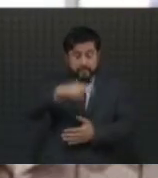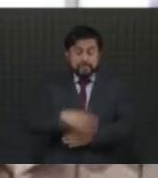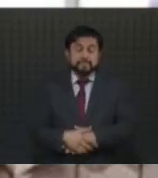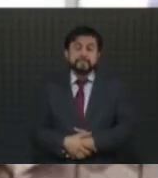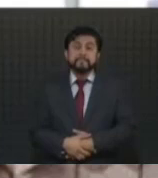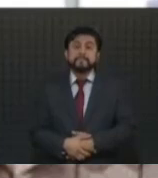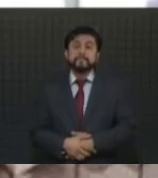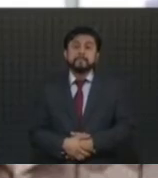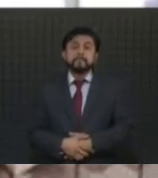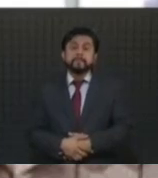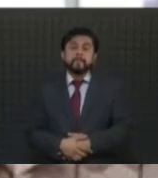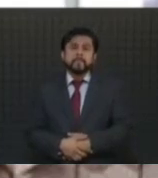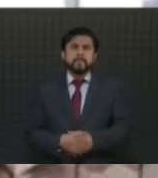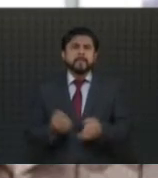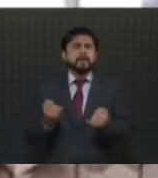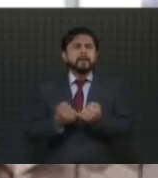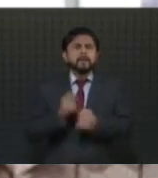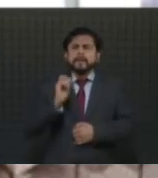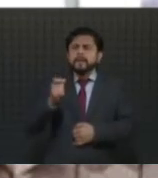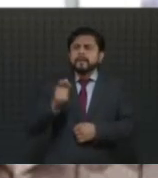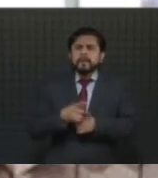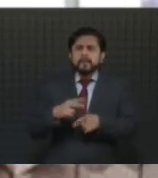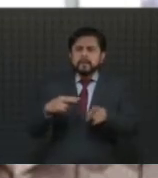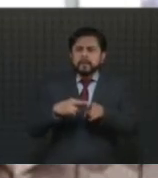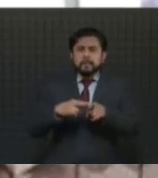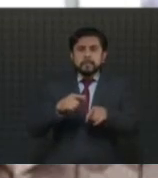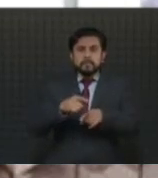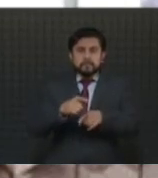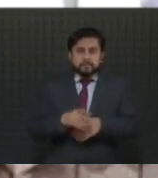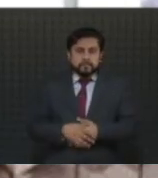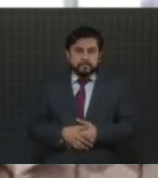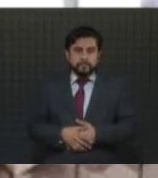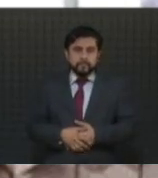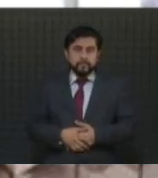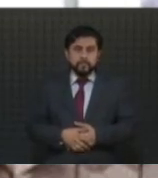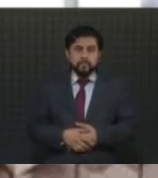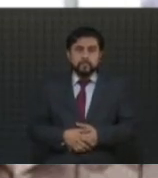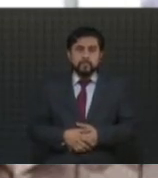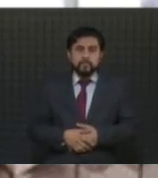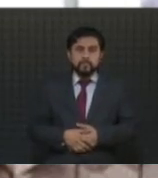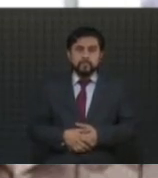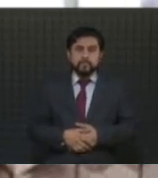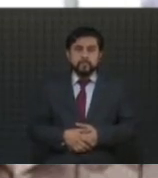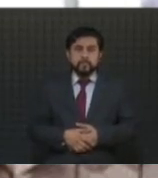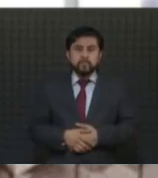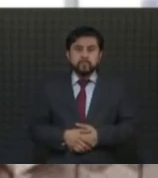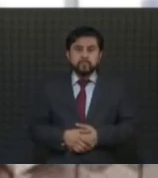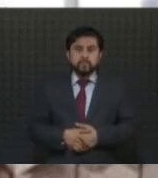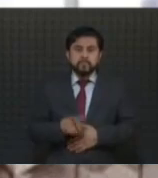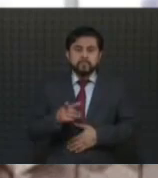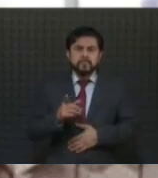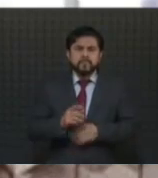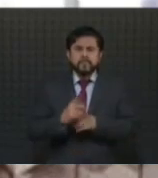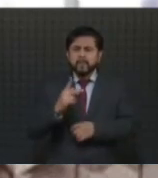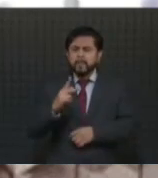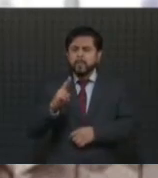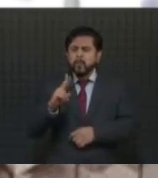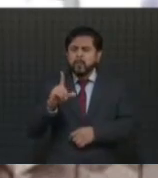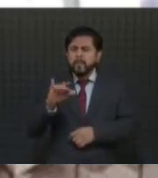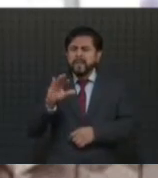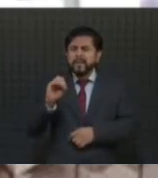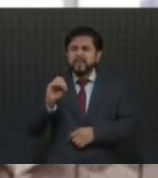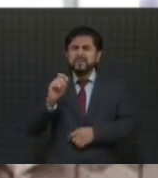también que el valor público de lo público es